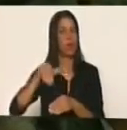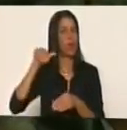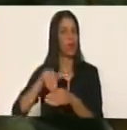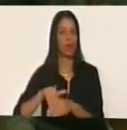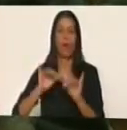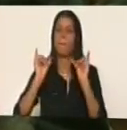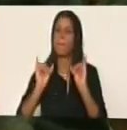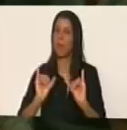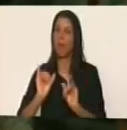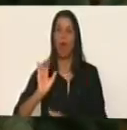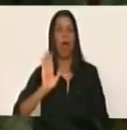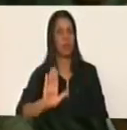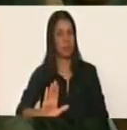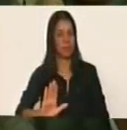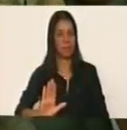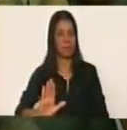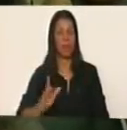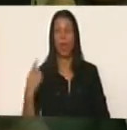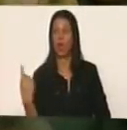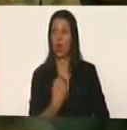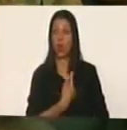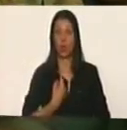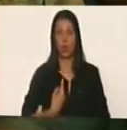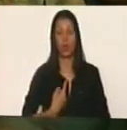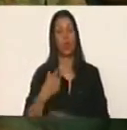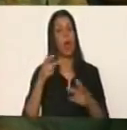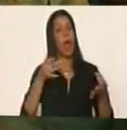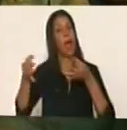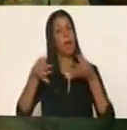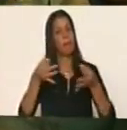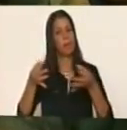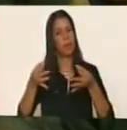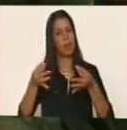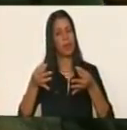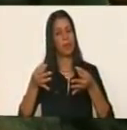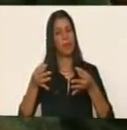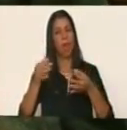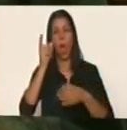las pasadas elecciones. Nosotros, parafraseando al presidente,